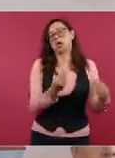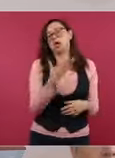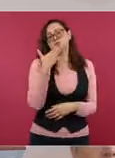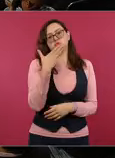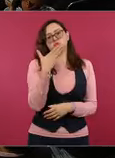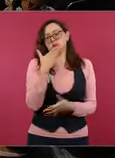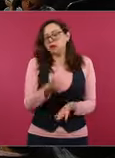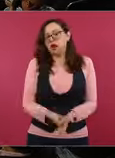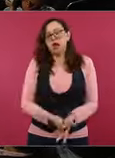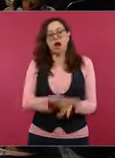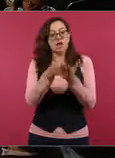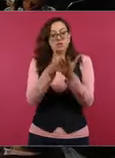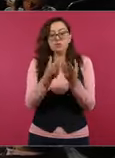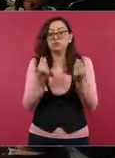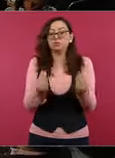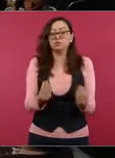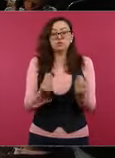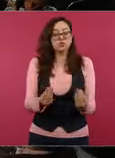porque